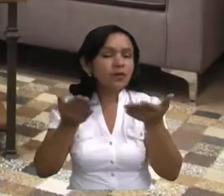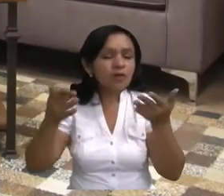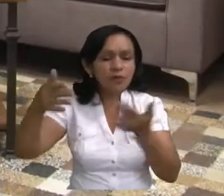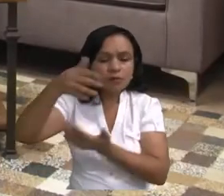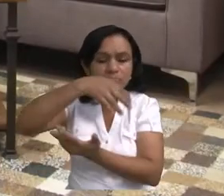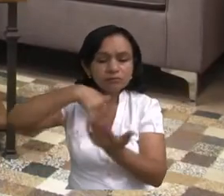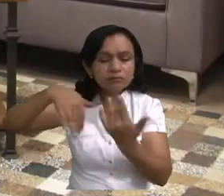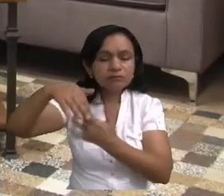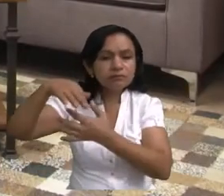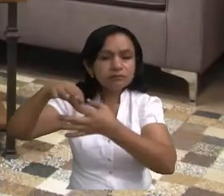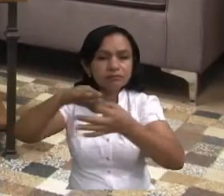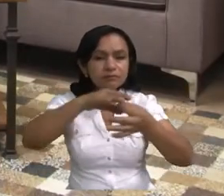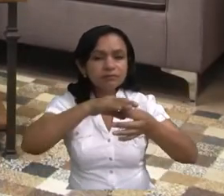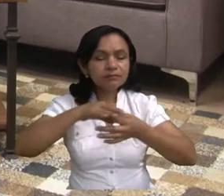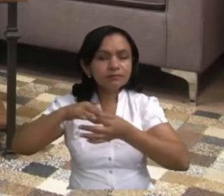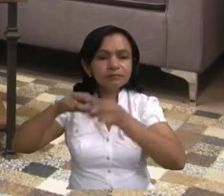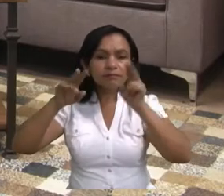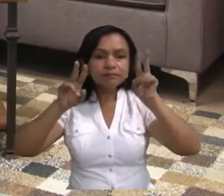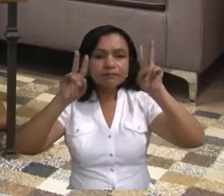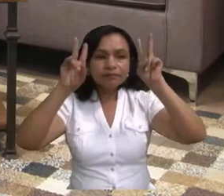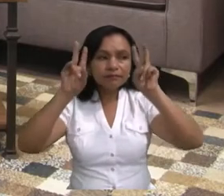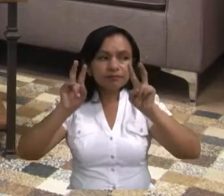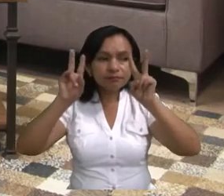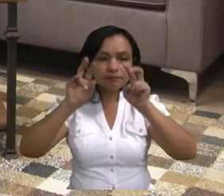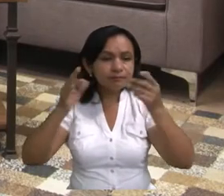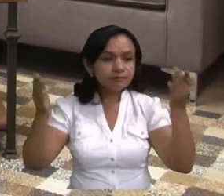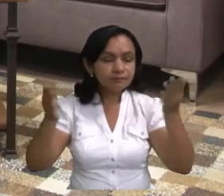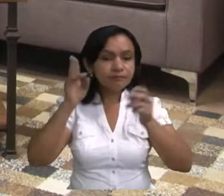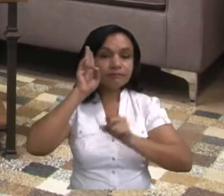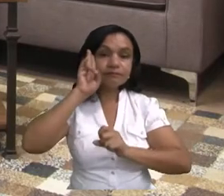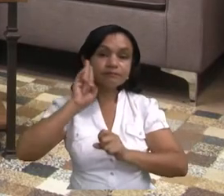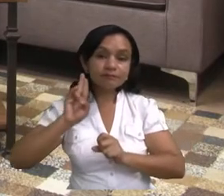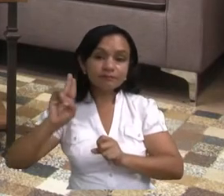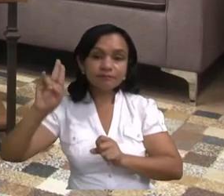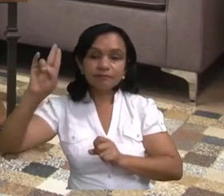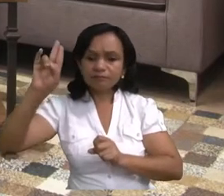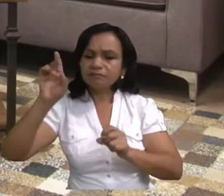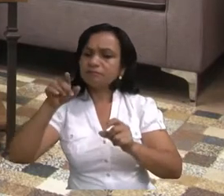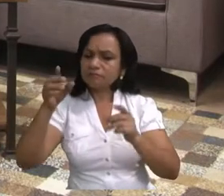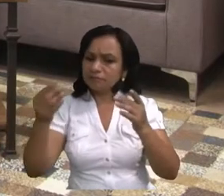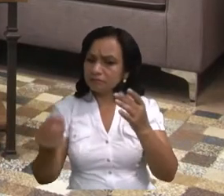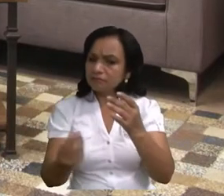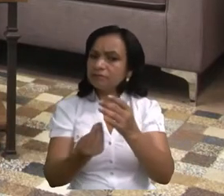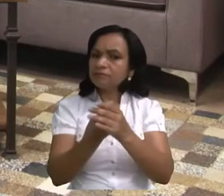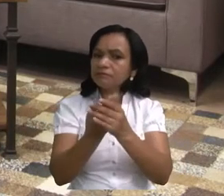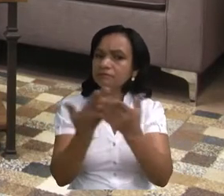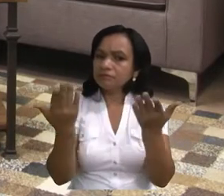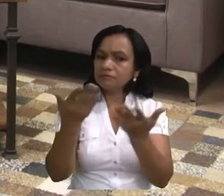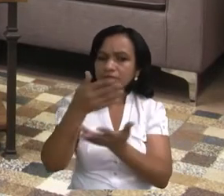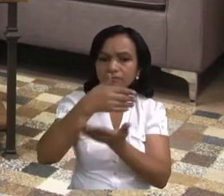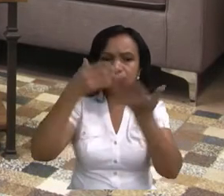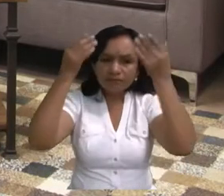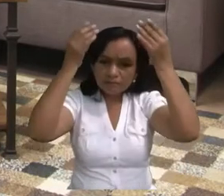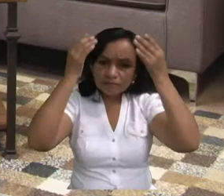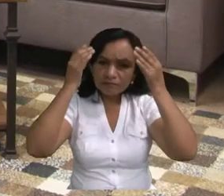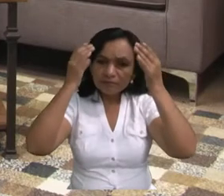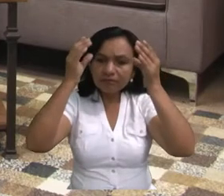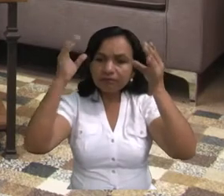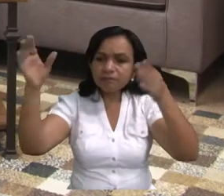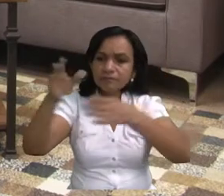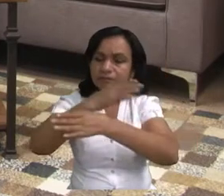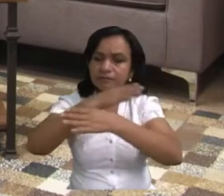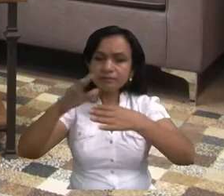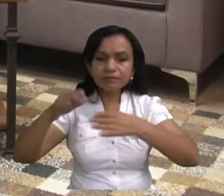en ese enfoque de universidad inclusiva y también de la interculturalidad. Okay. Todas